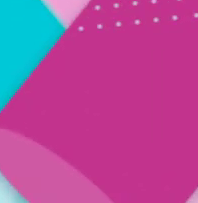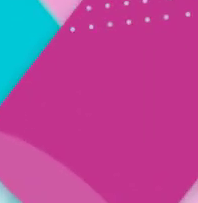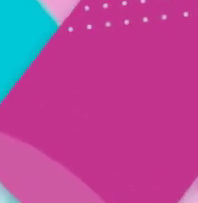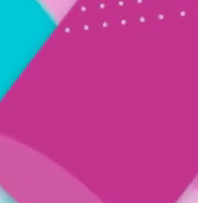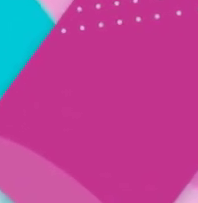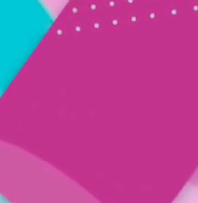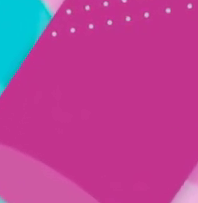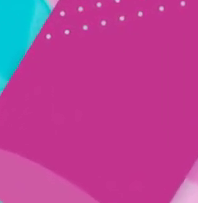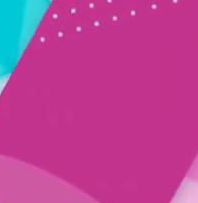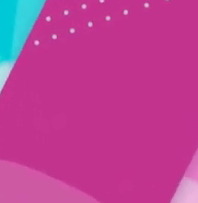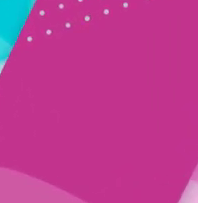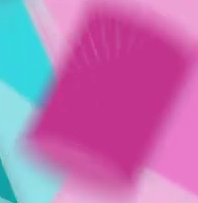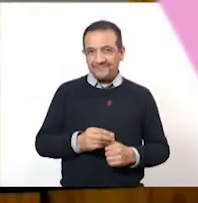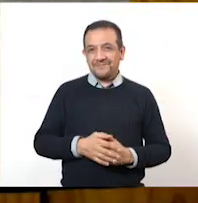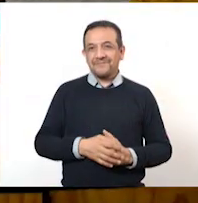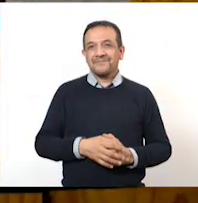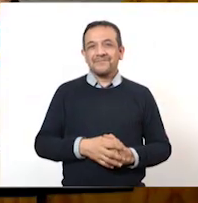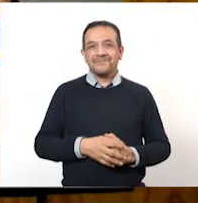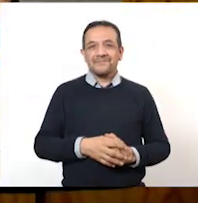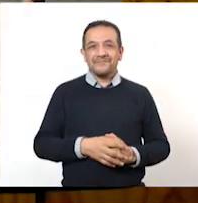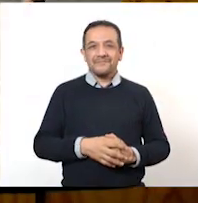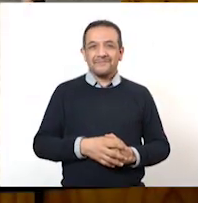Diversión?